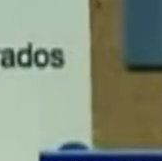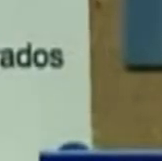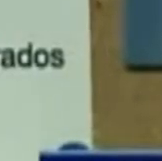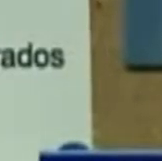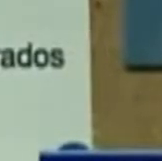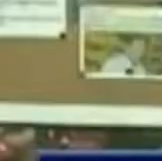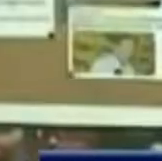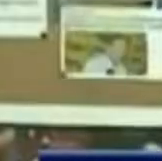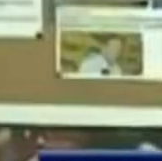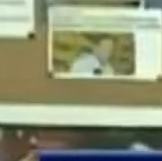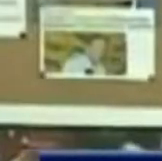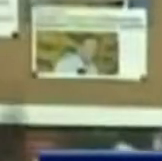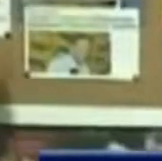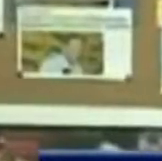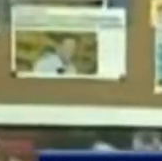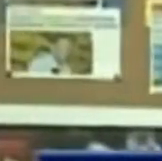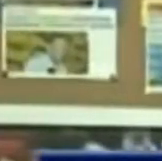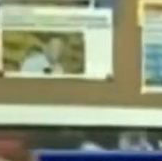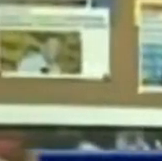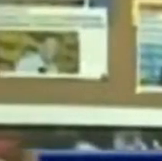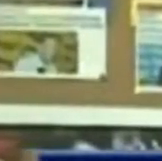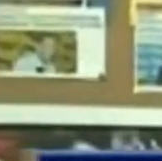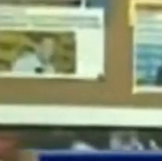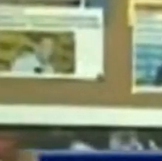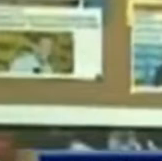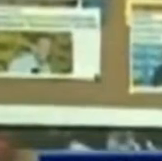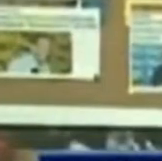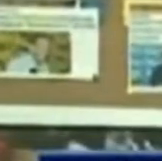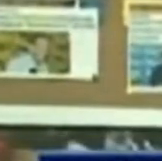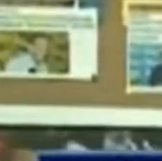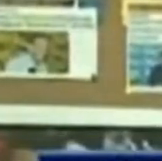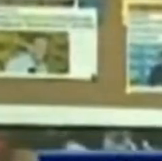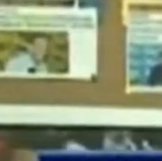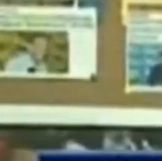Ah no no este está raspaísimo